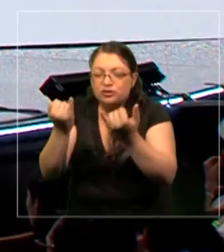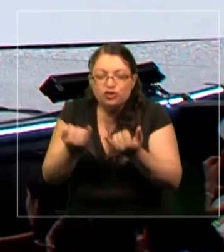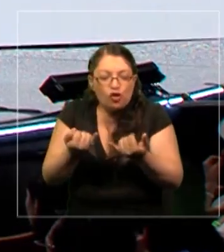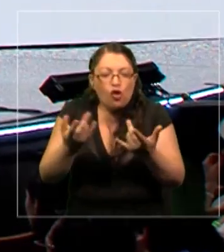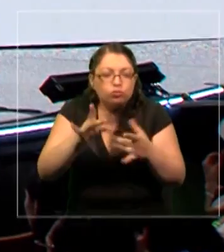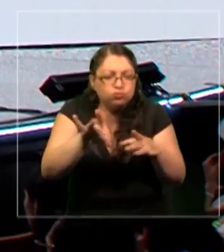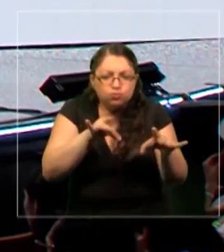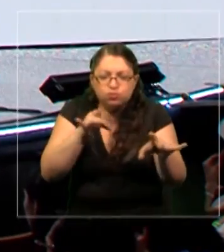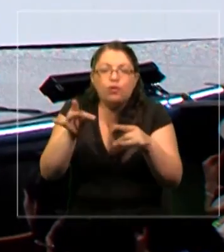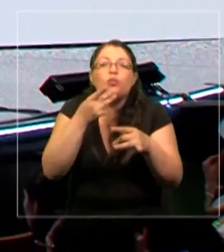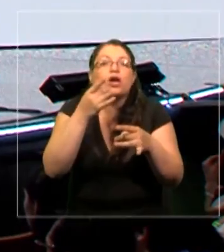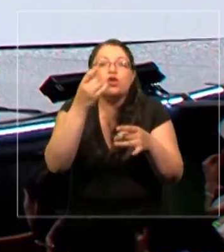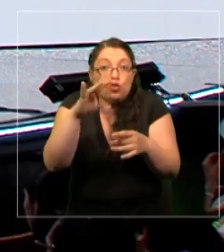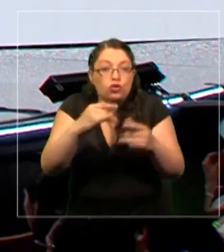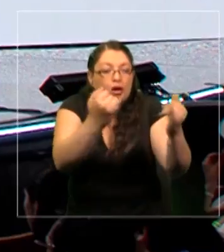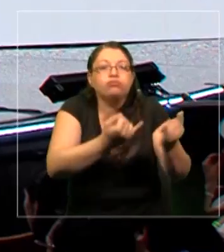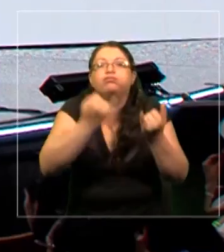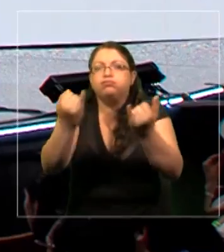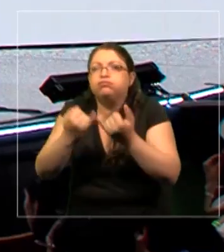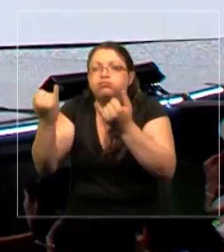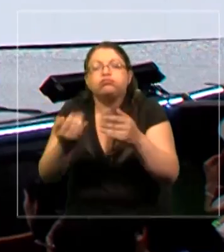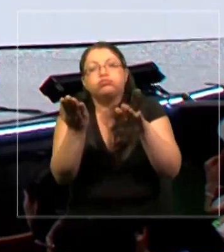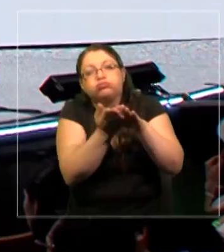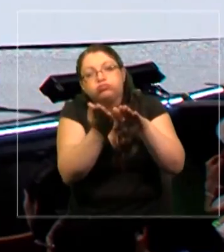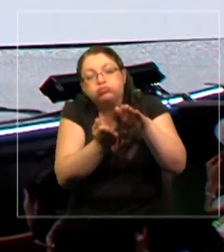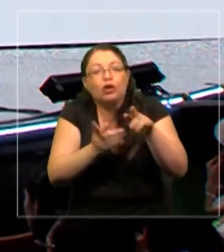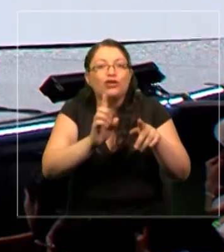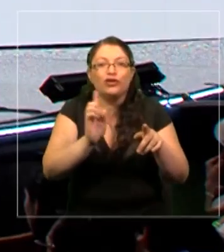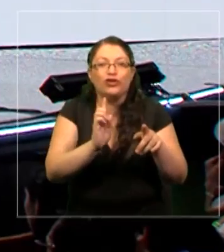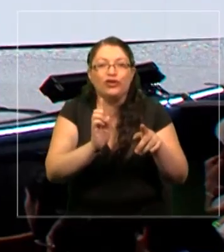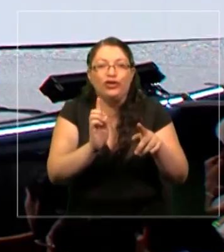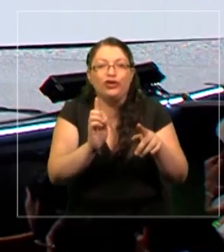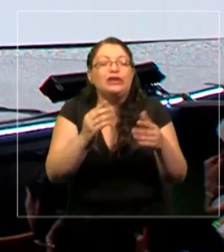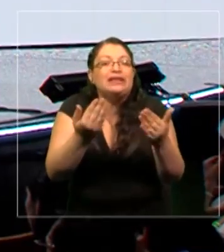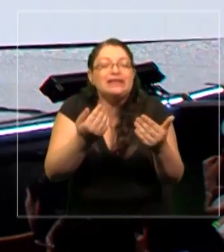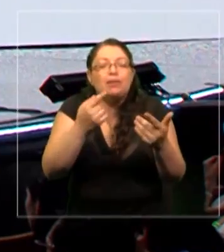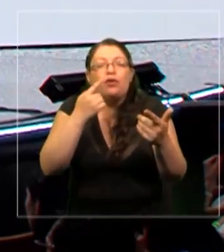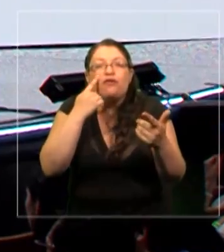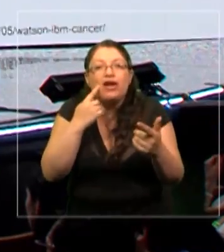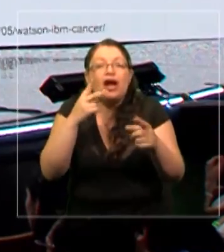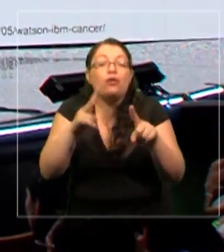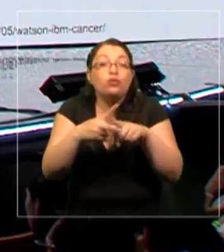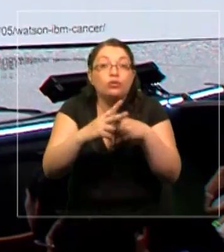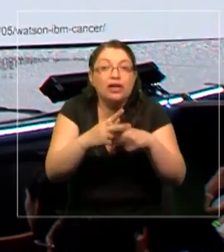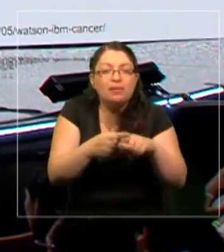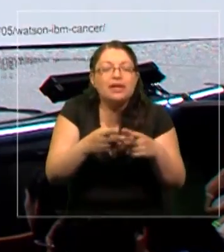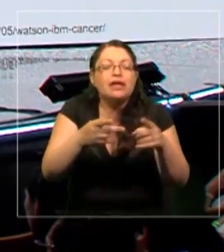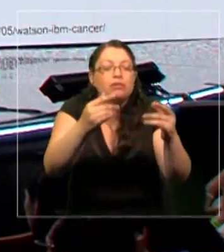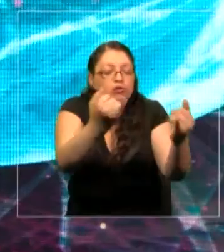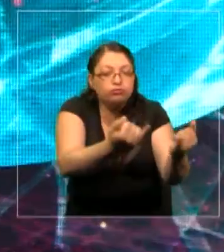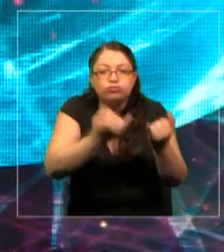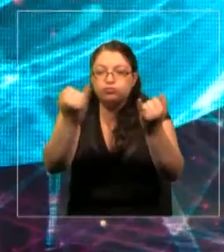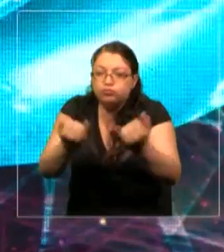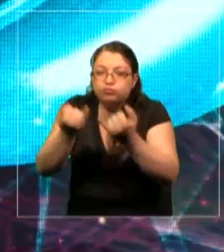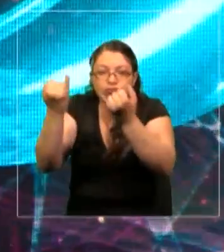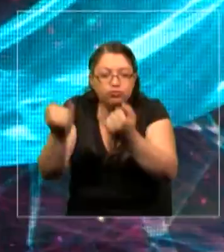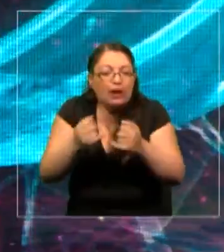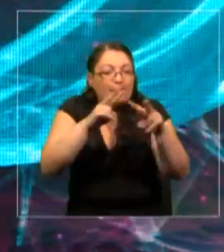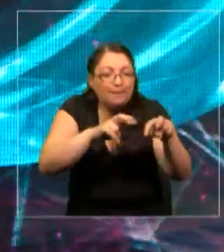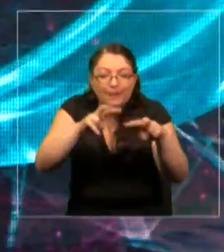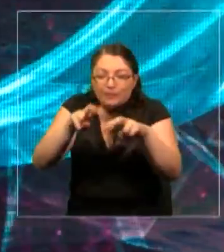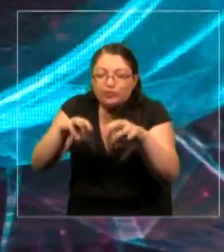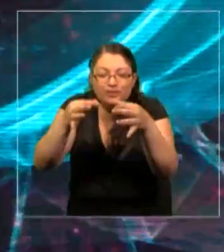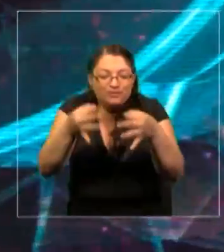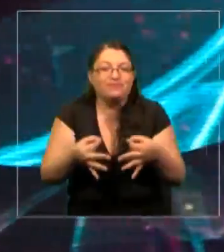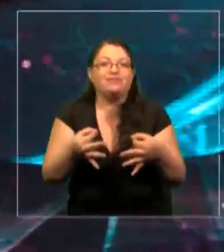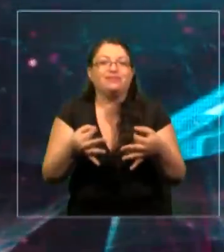reunir datos en sí mismo no es suficiente. Tenemos que pensar en usar herramientas analíticas para sacar un significado de esos datos.